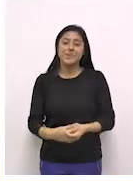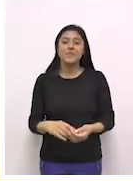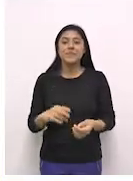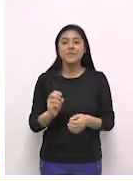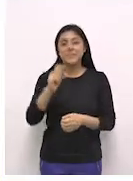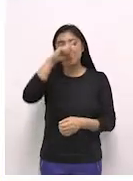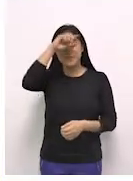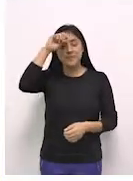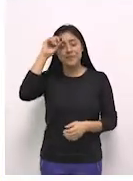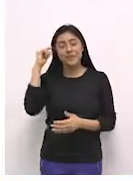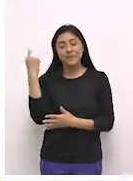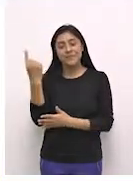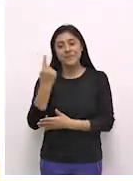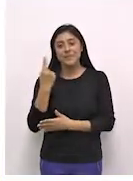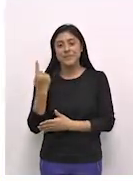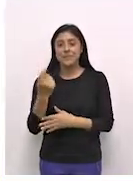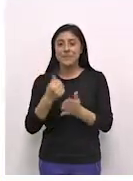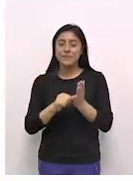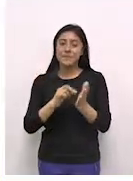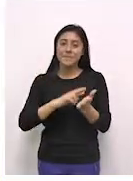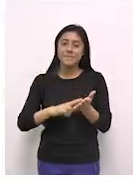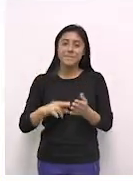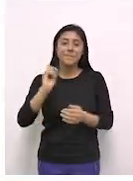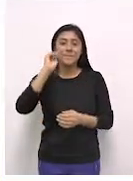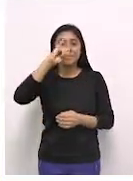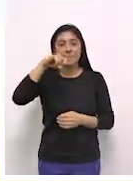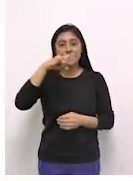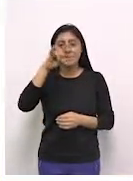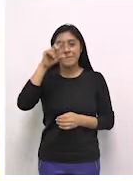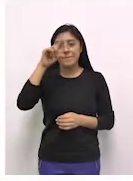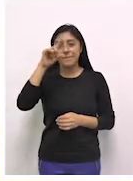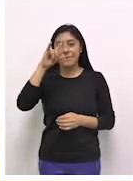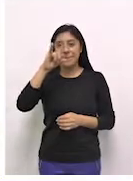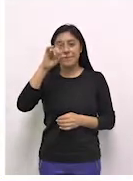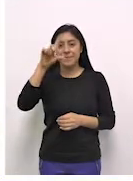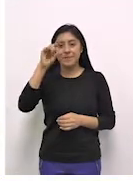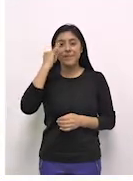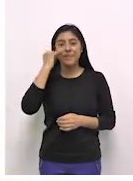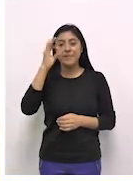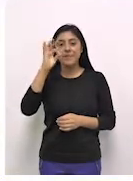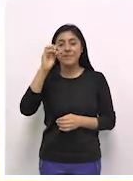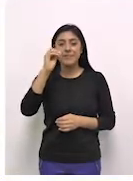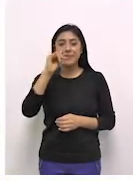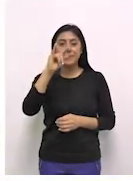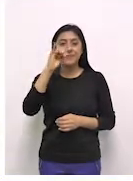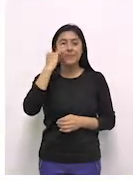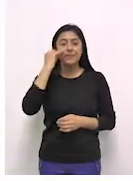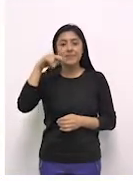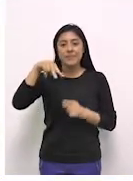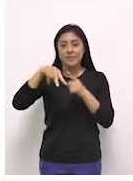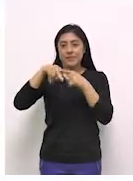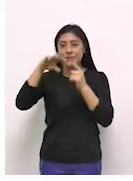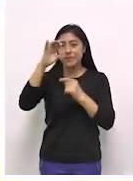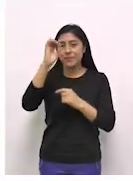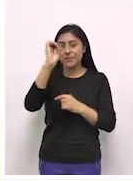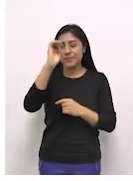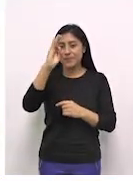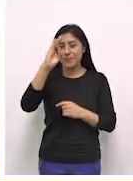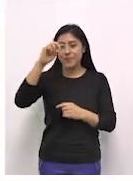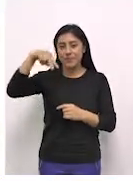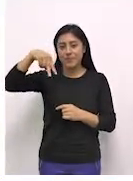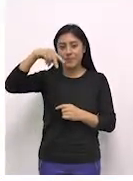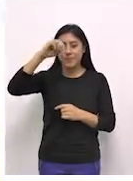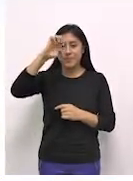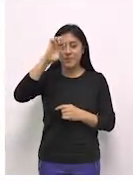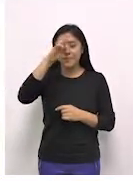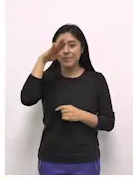de la institución. Julio Quiñones lleva 25 años siendo piloto. Su responsabilidad y conocimiento lo han llevado